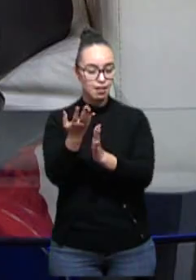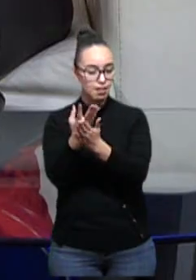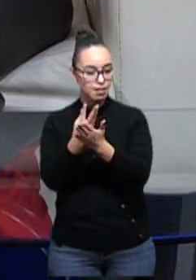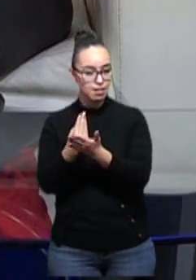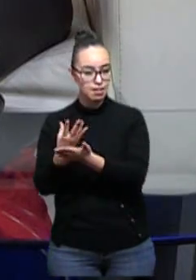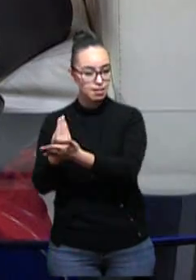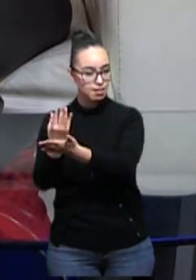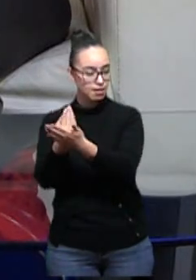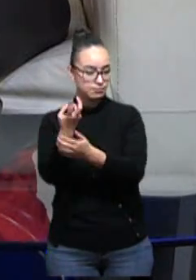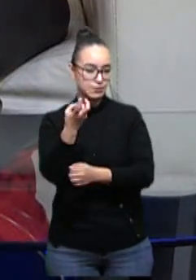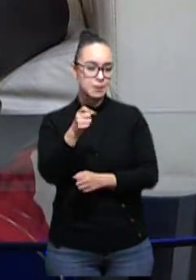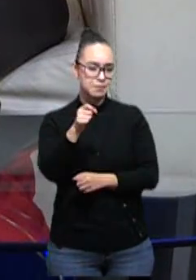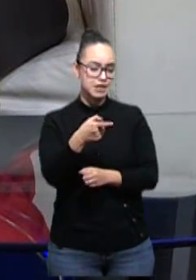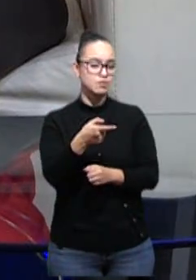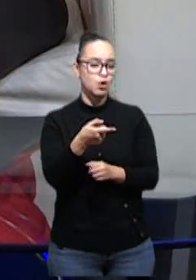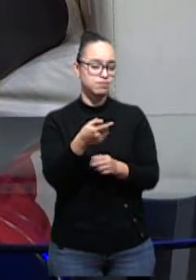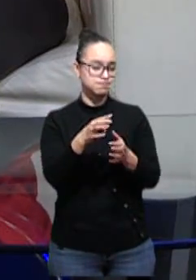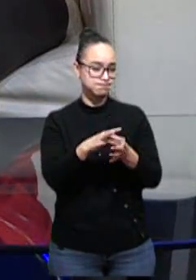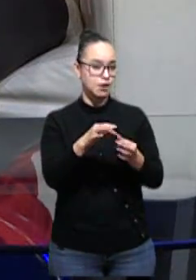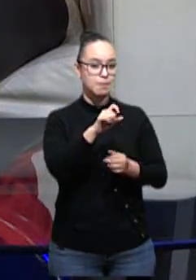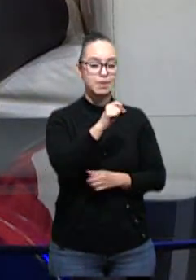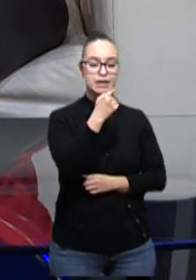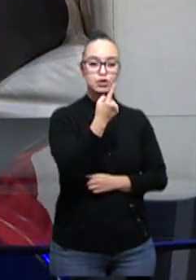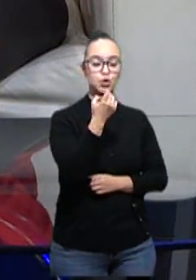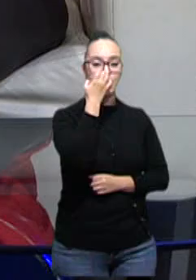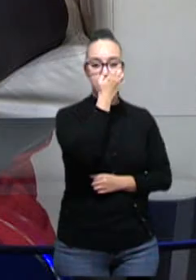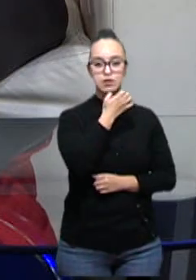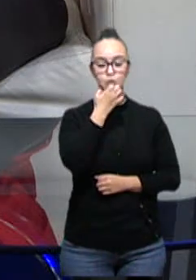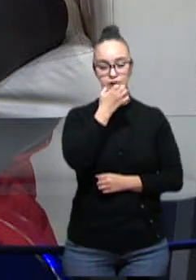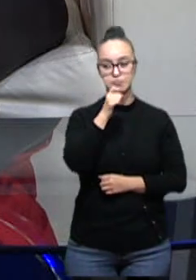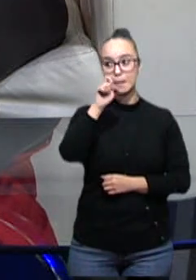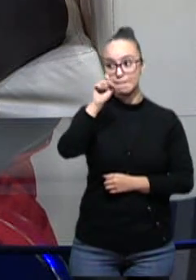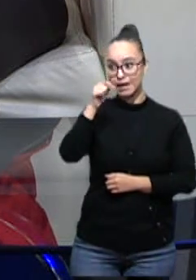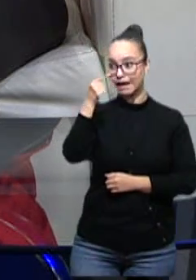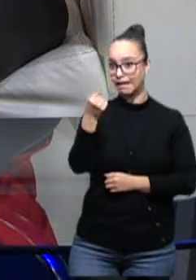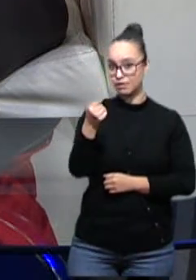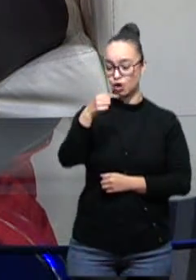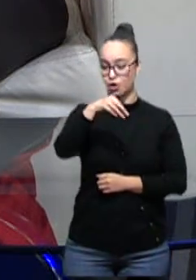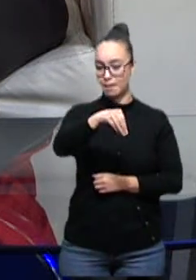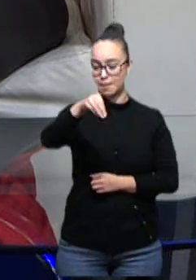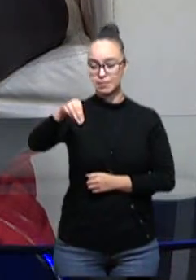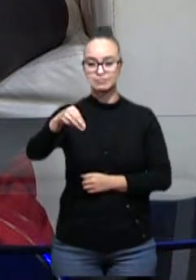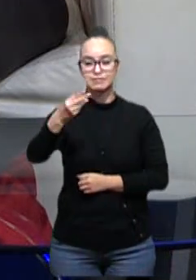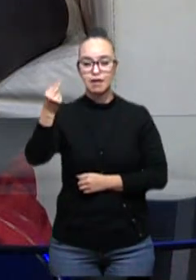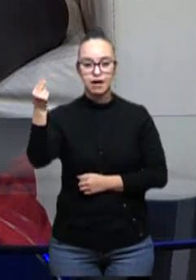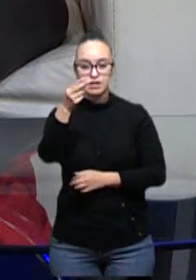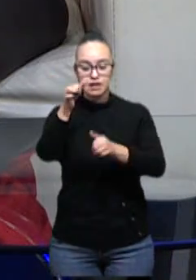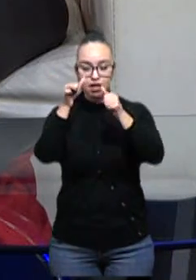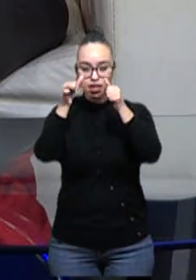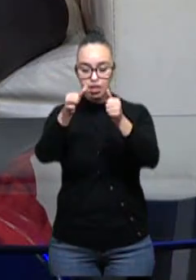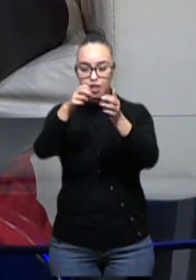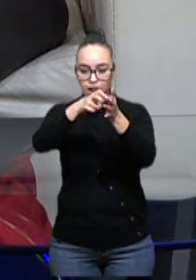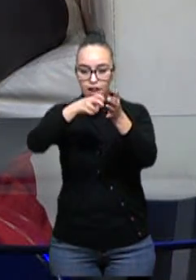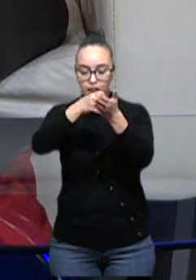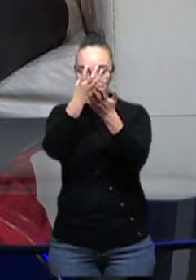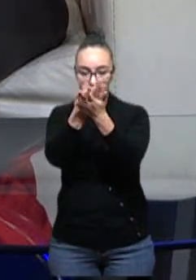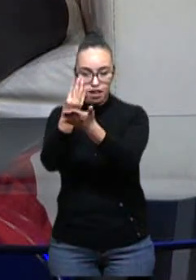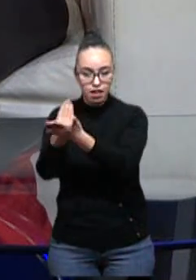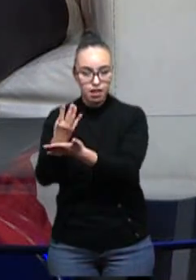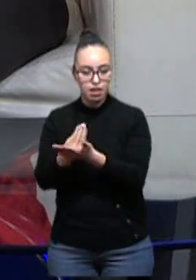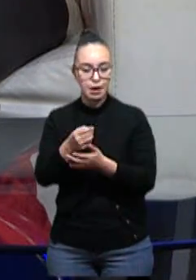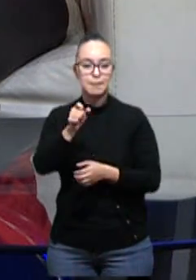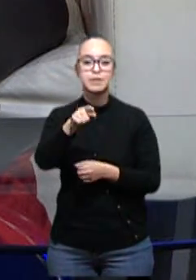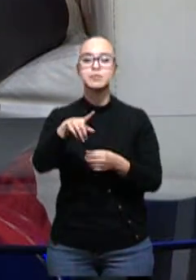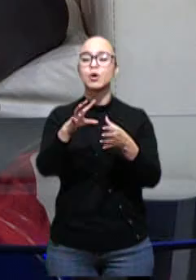como le comentaba al principio, 21 planteles y los 21 necesitan atención. En ese sentido, pues como bien lo